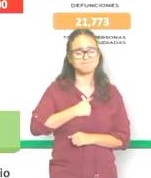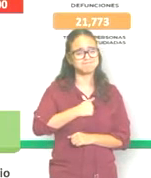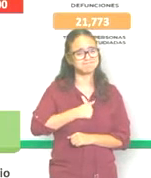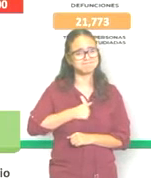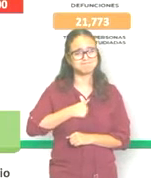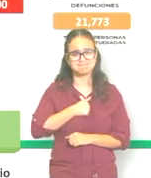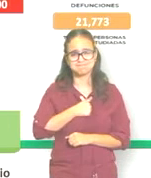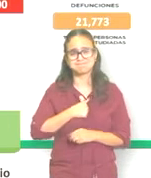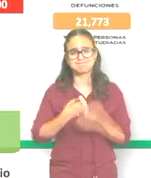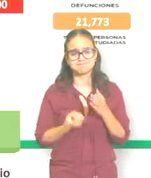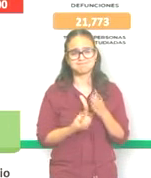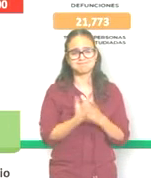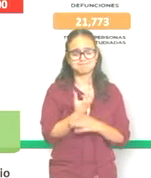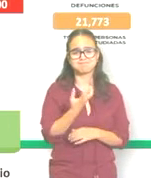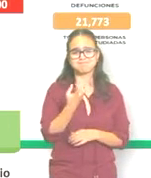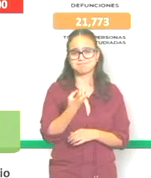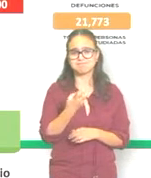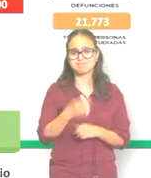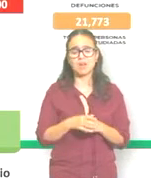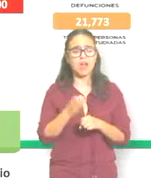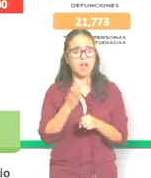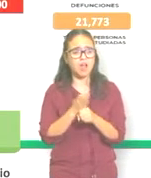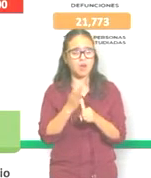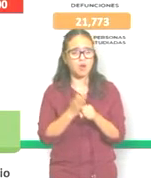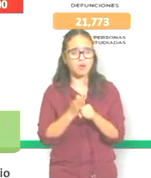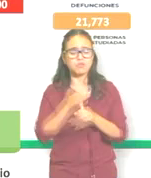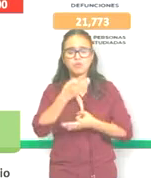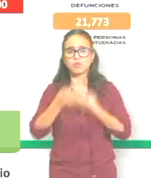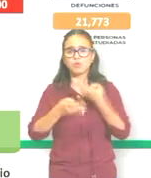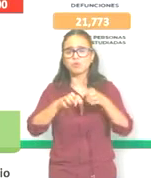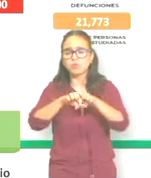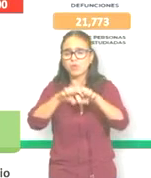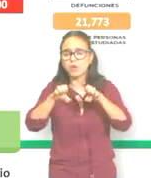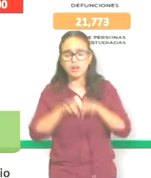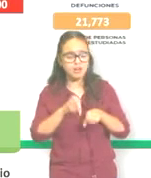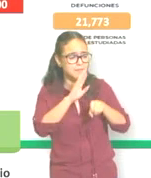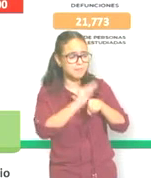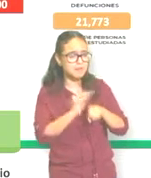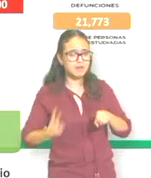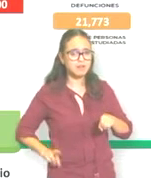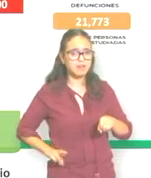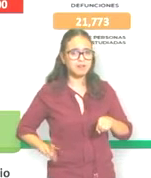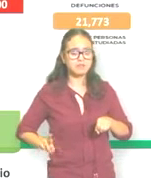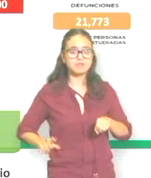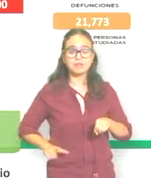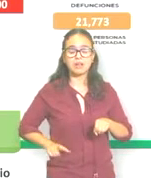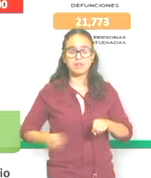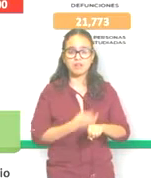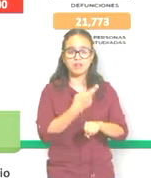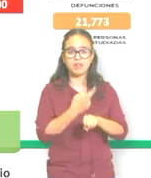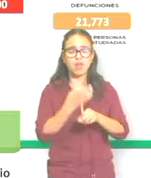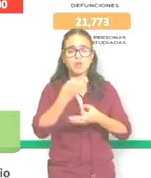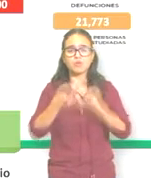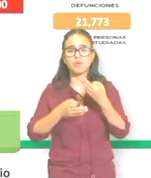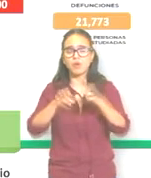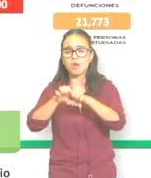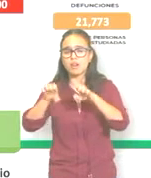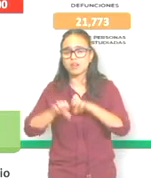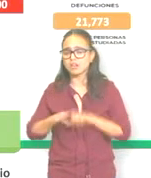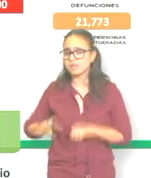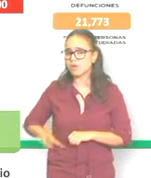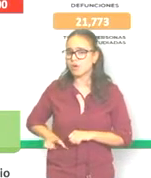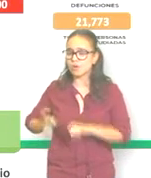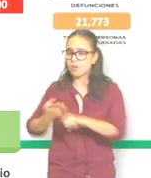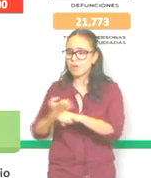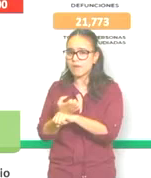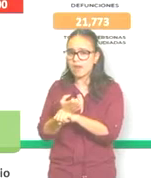defunciones y desde aquí, a nombre, con el permiso del señor gobernador y a nombre de todo el equipo del gobierno del estado que trabaja en la contingencia, en la atención